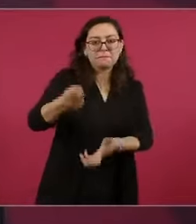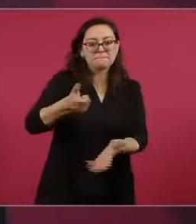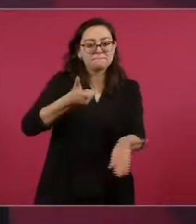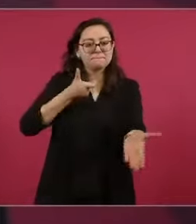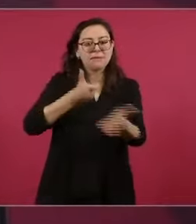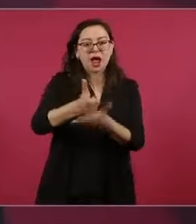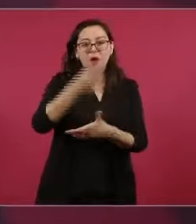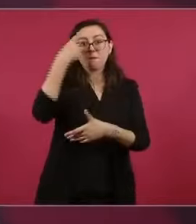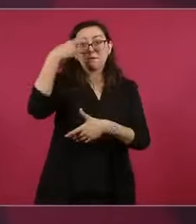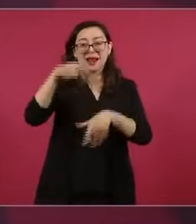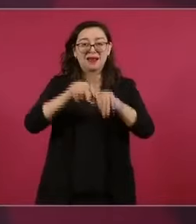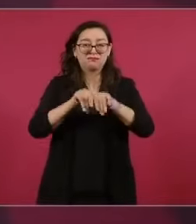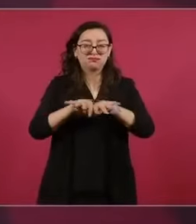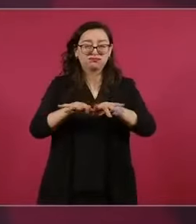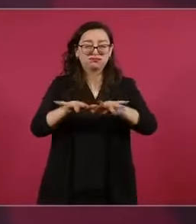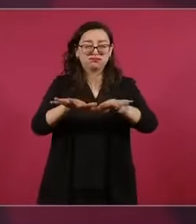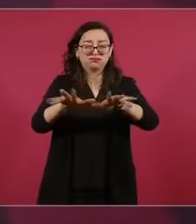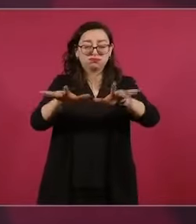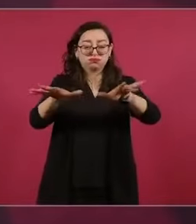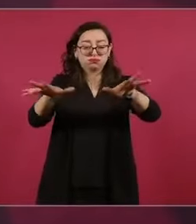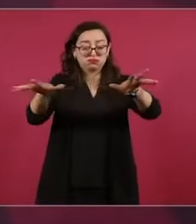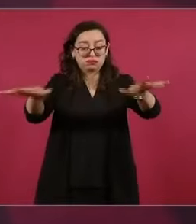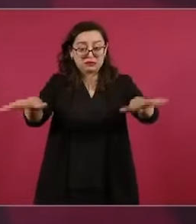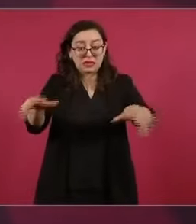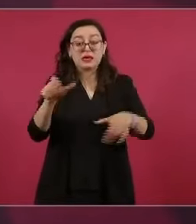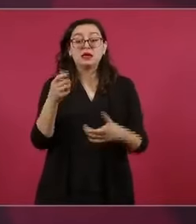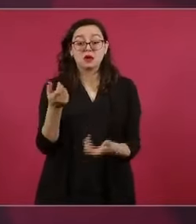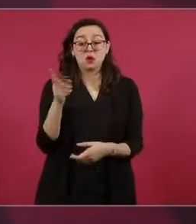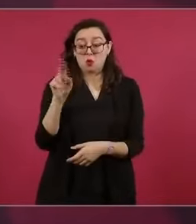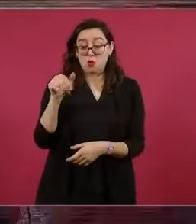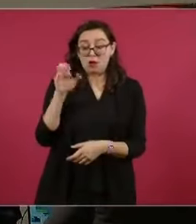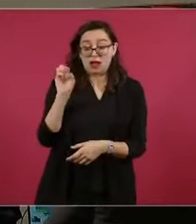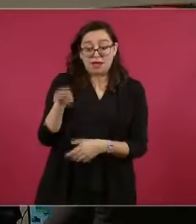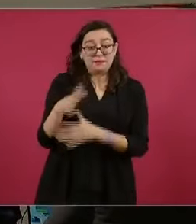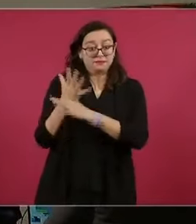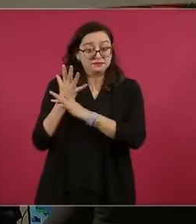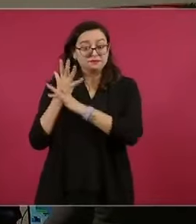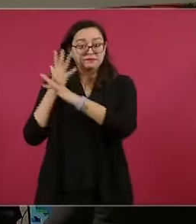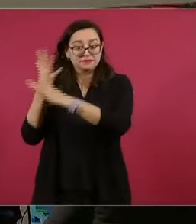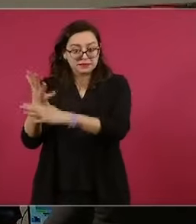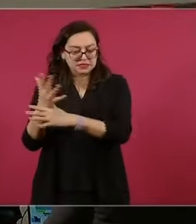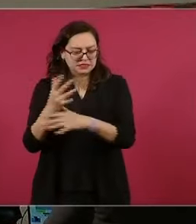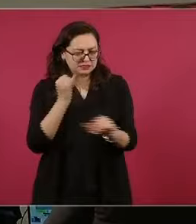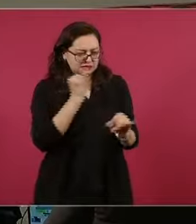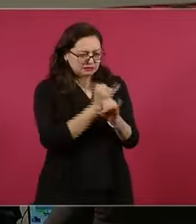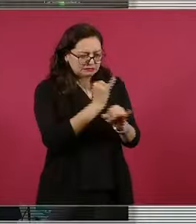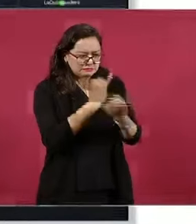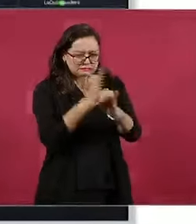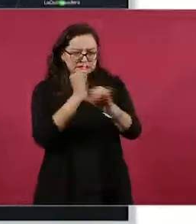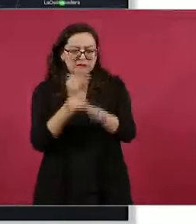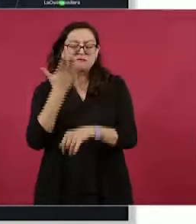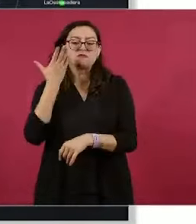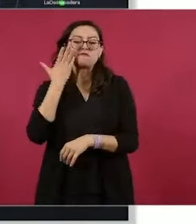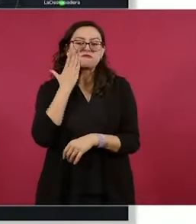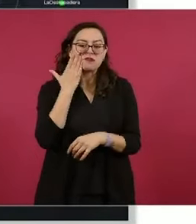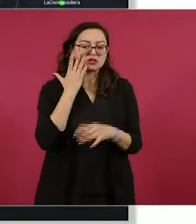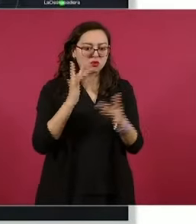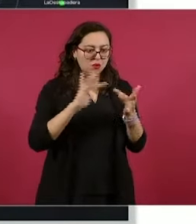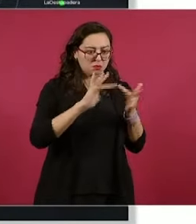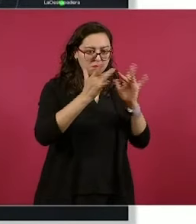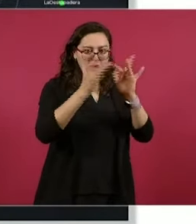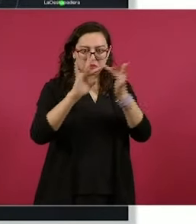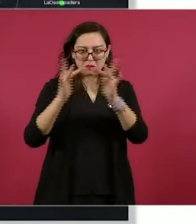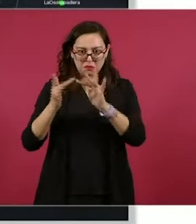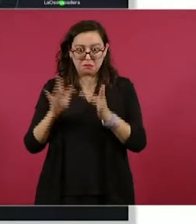Además, el estudio muestra que la red refleja la participación articulada de diversas páginas de Facebook para promover una campaña